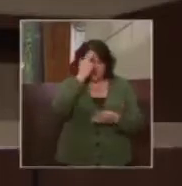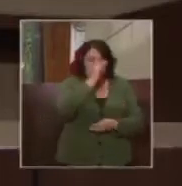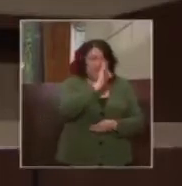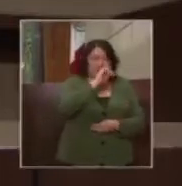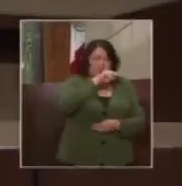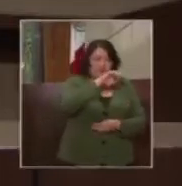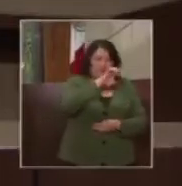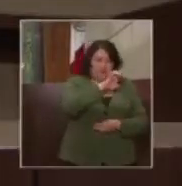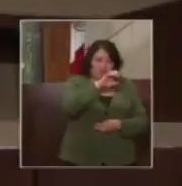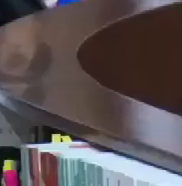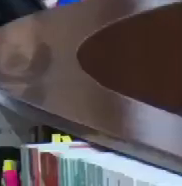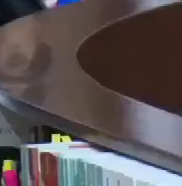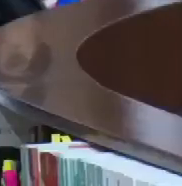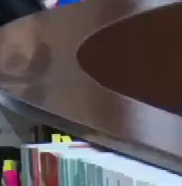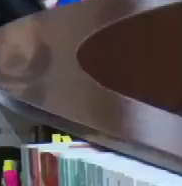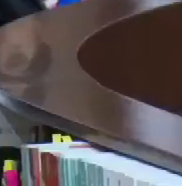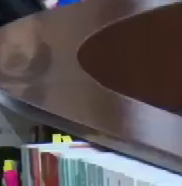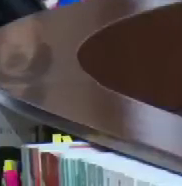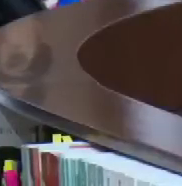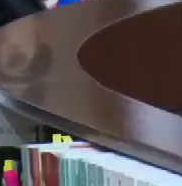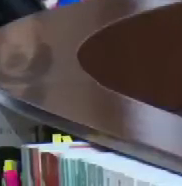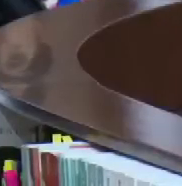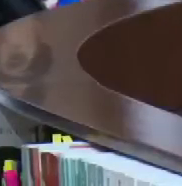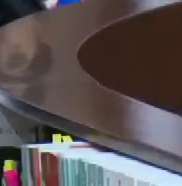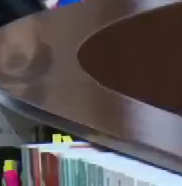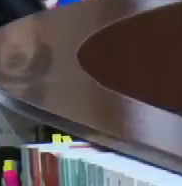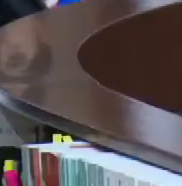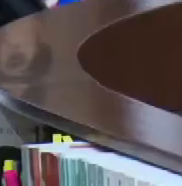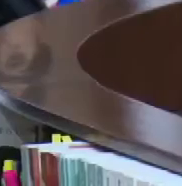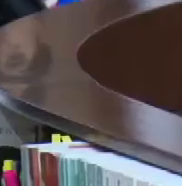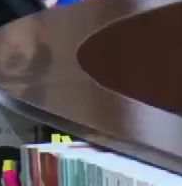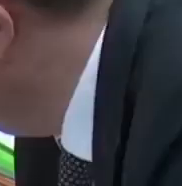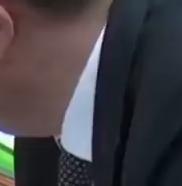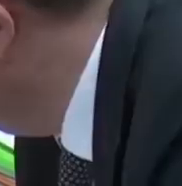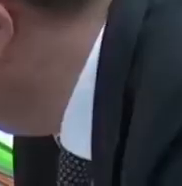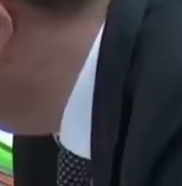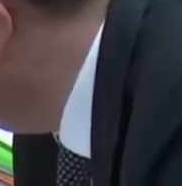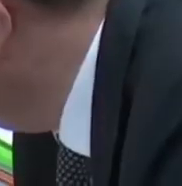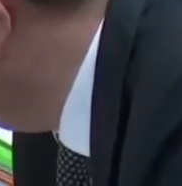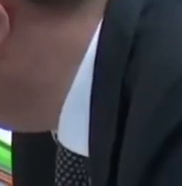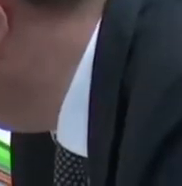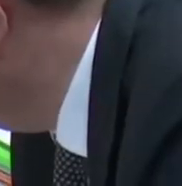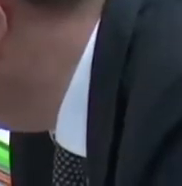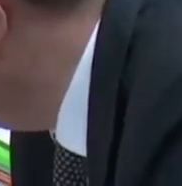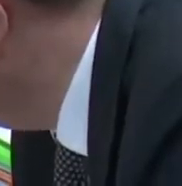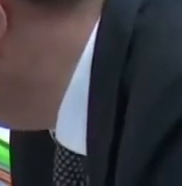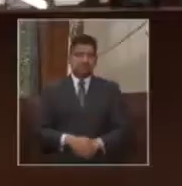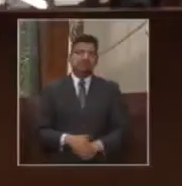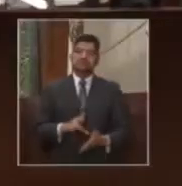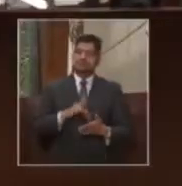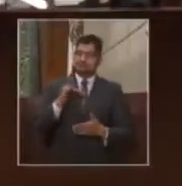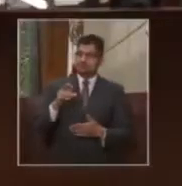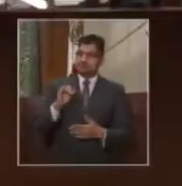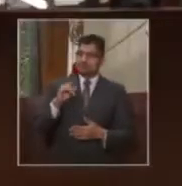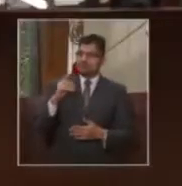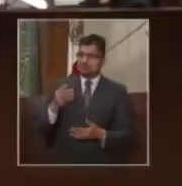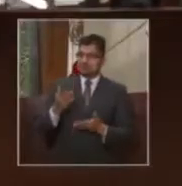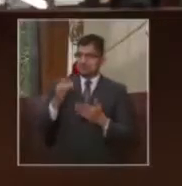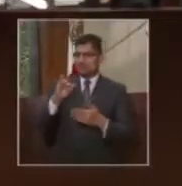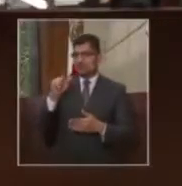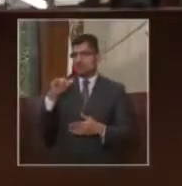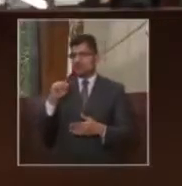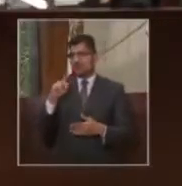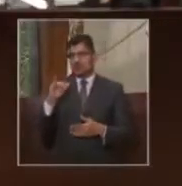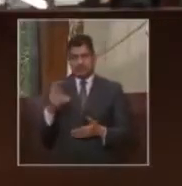que presentaron dos listas de candidaturas una de mujeres y otra de hombres se debe iniciar con mujeres a partir de que esa